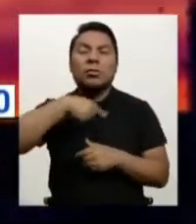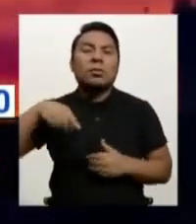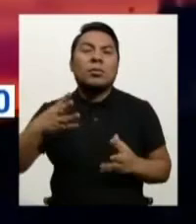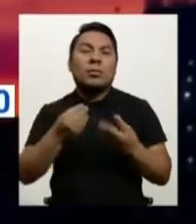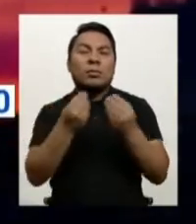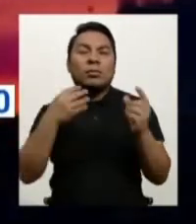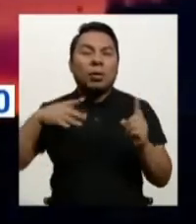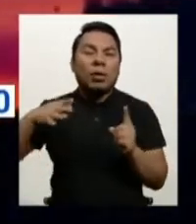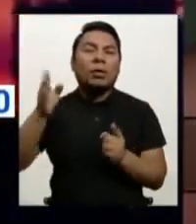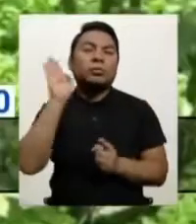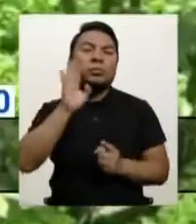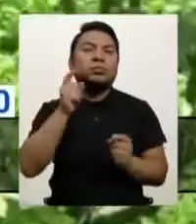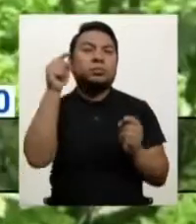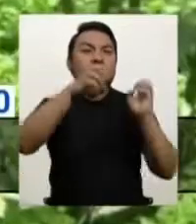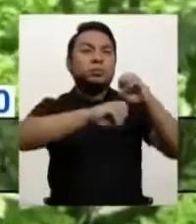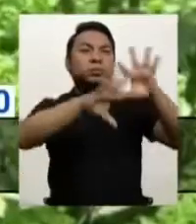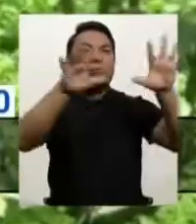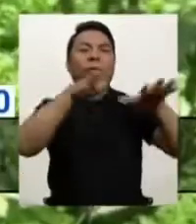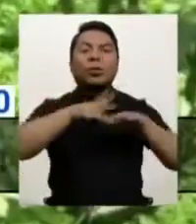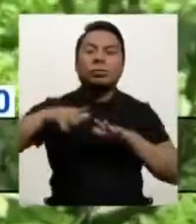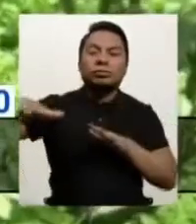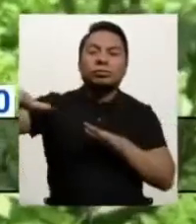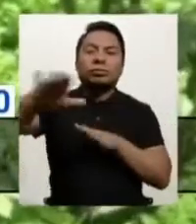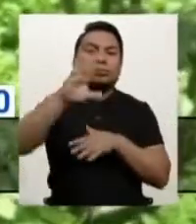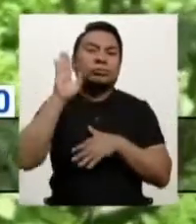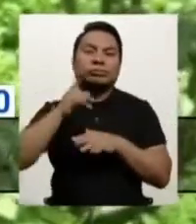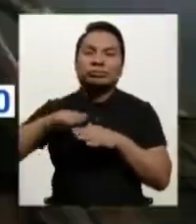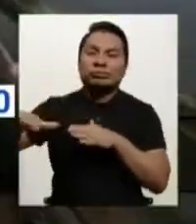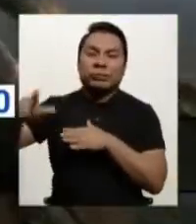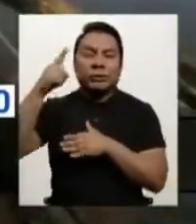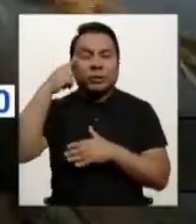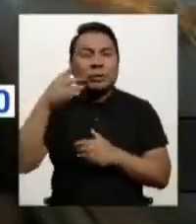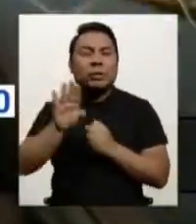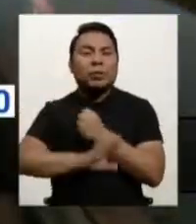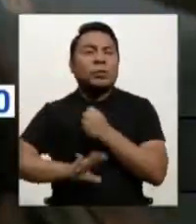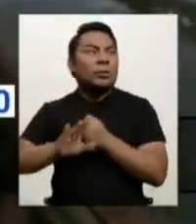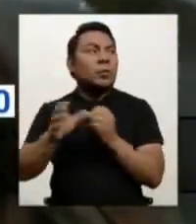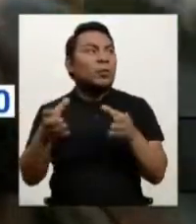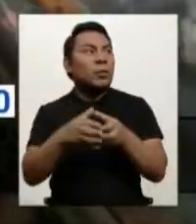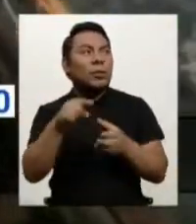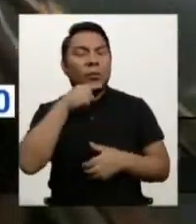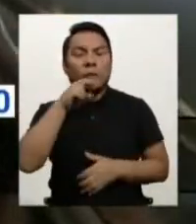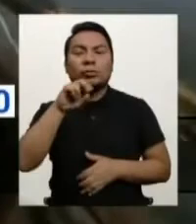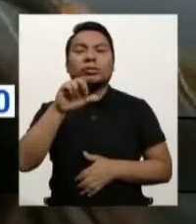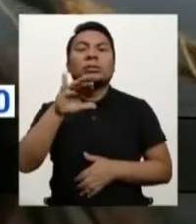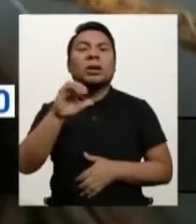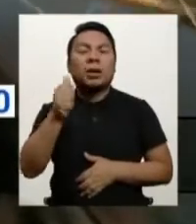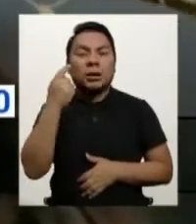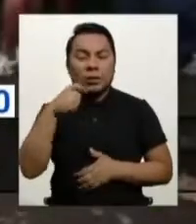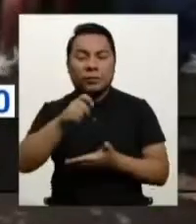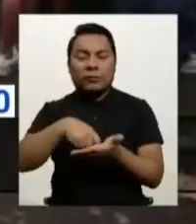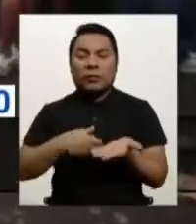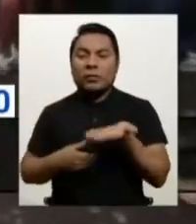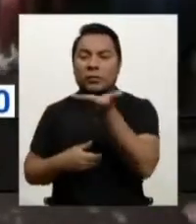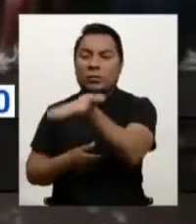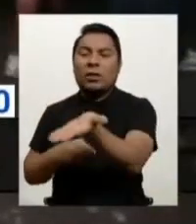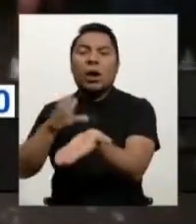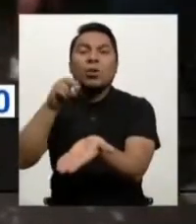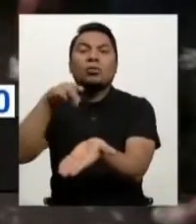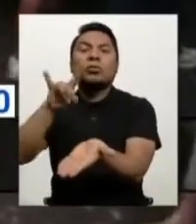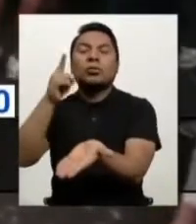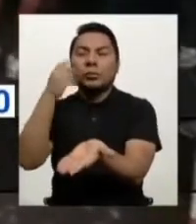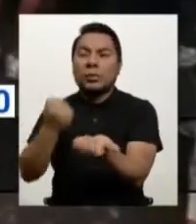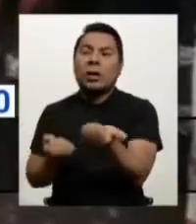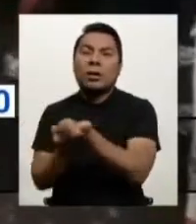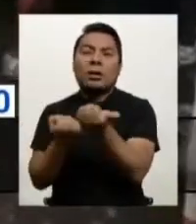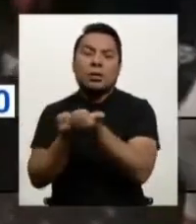niveles de contaminación que envenenan el planeta, expresó la vicepresidenta de la República, Rosario Murillo, tras leer el documento entregado a la ONU para la adhesión